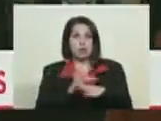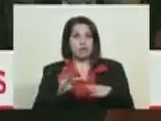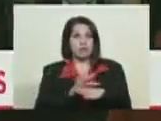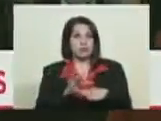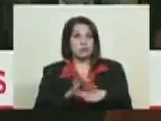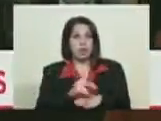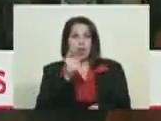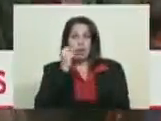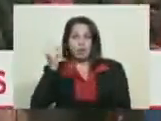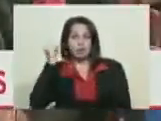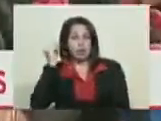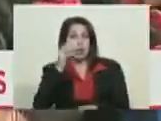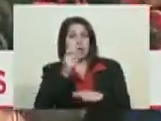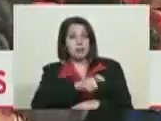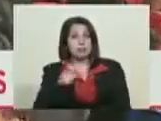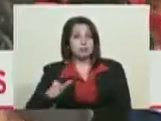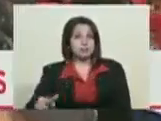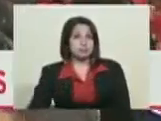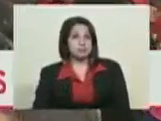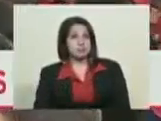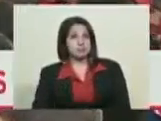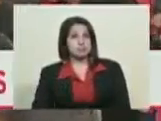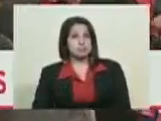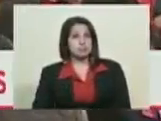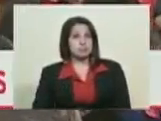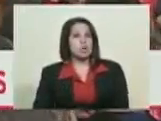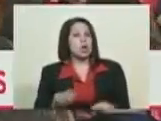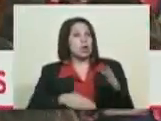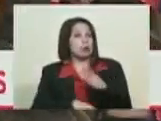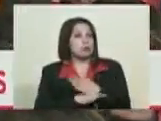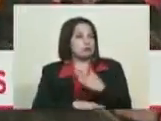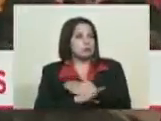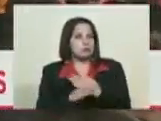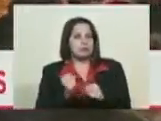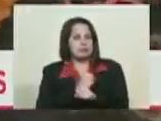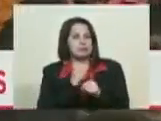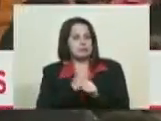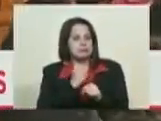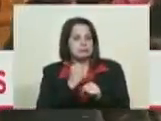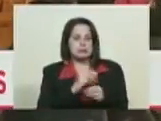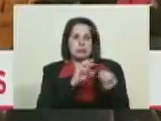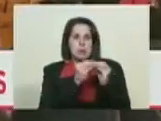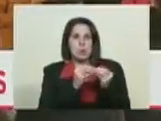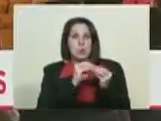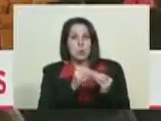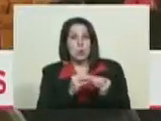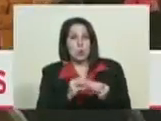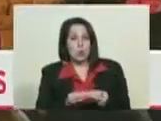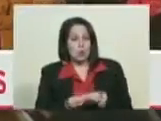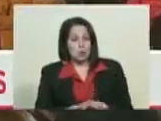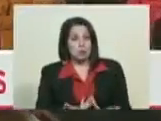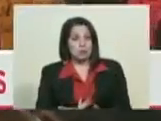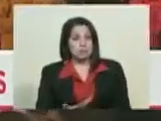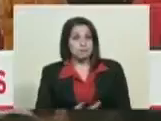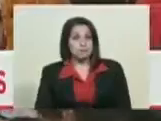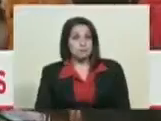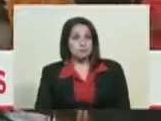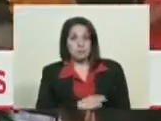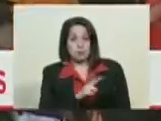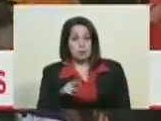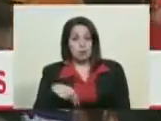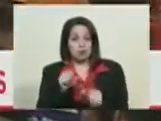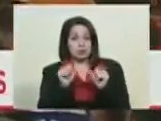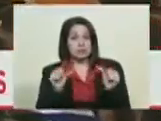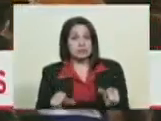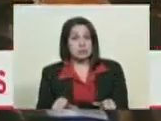y funcionarias que todavía están, fíjense ustedes, el sistema electoral nuestro